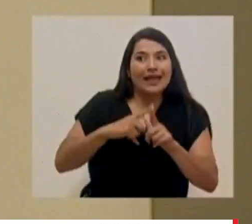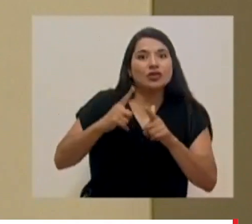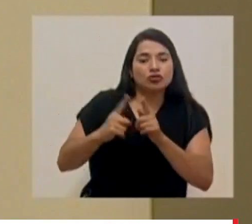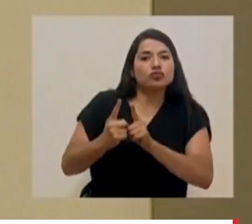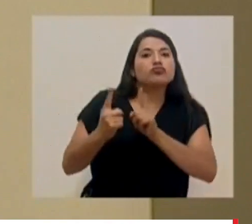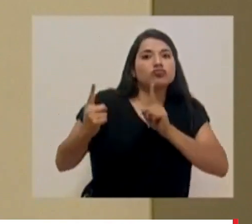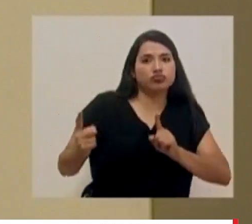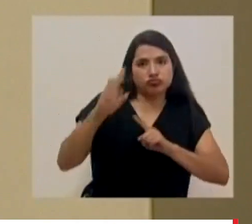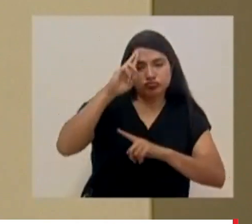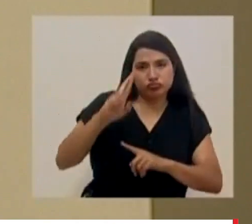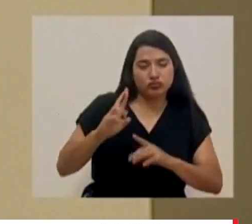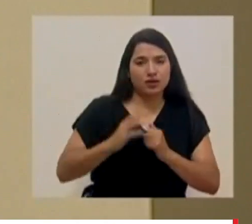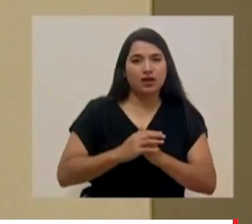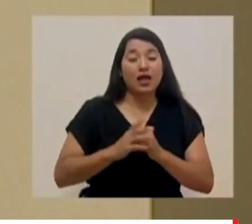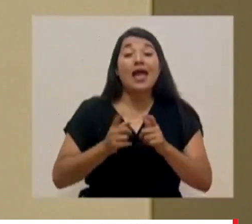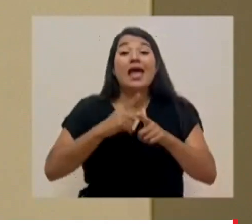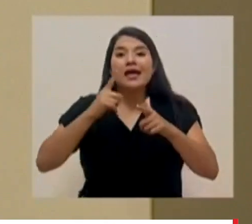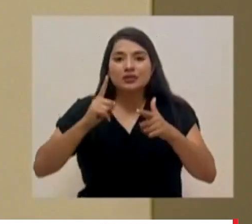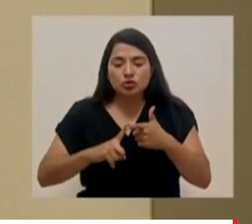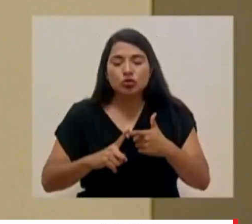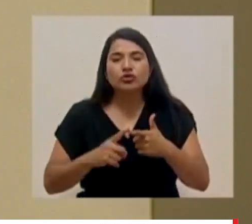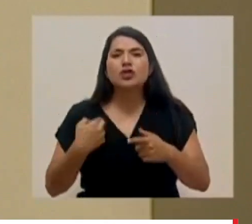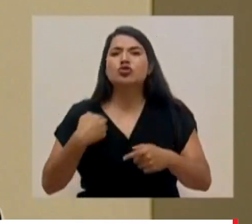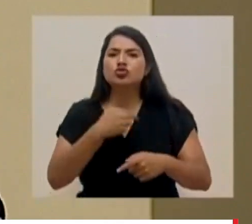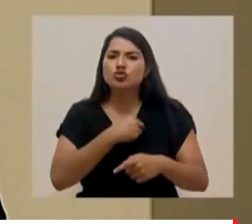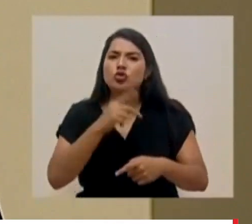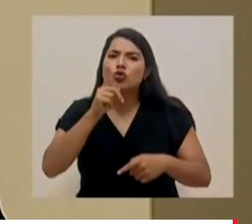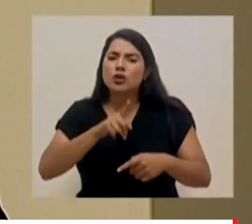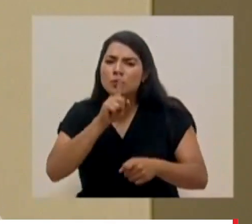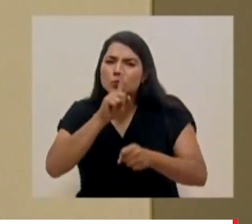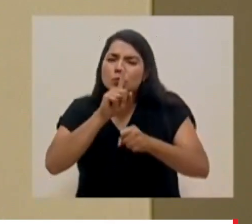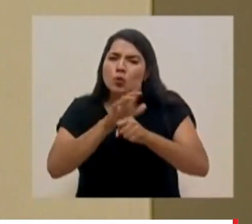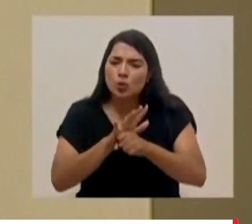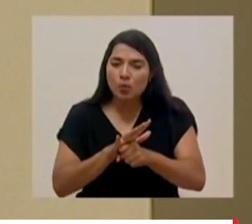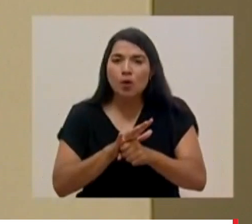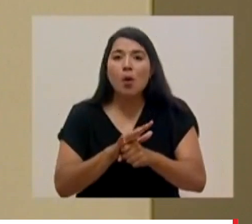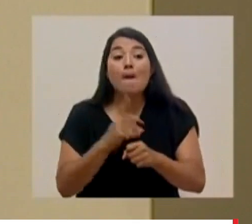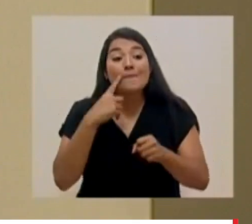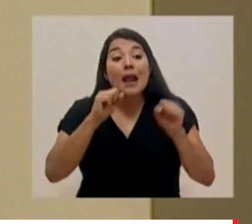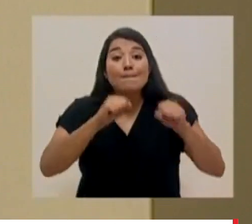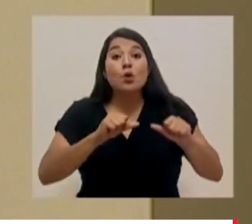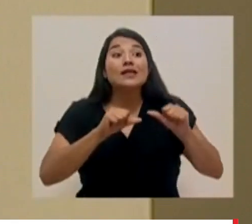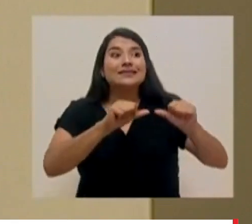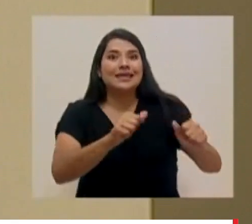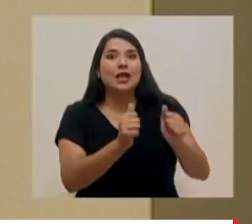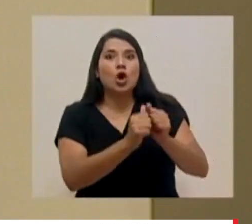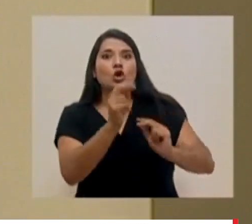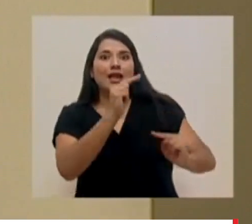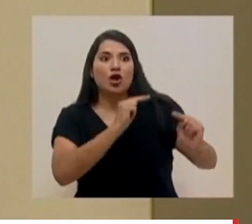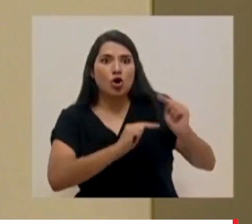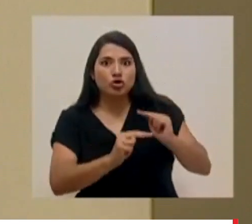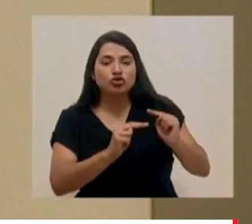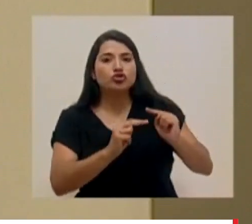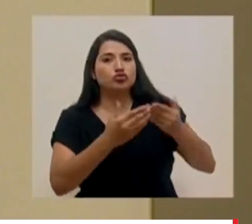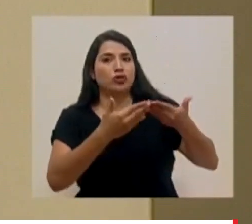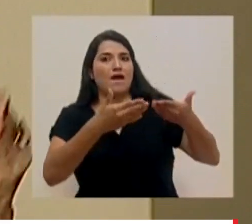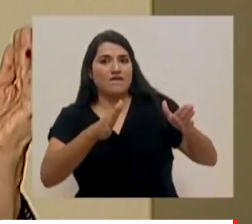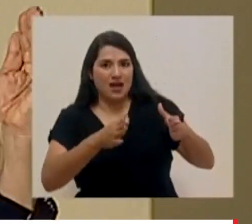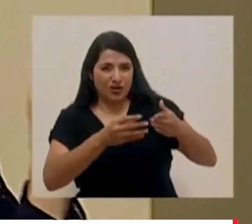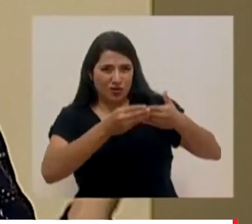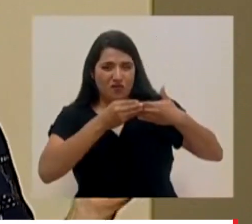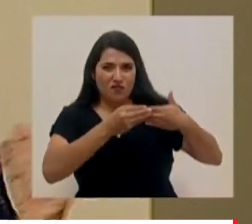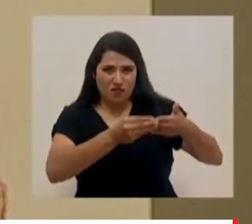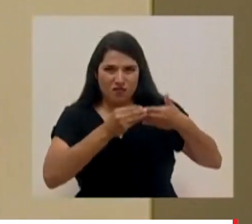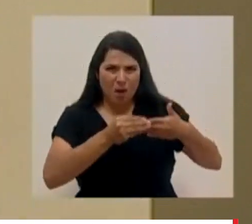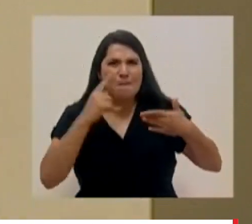llamado a decir, estamos honrando un compromiso de mantener las actividades económicas funcionando, porque queremos